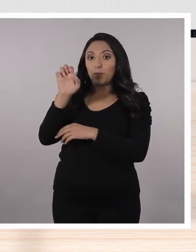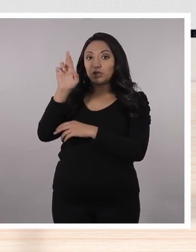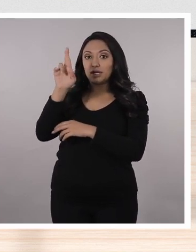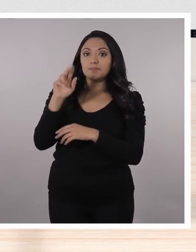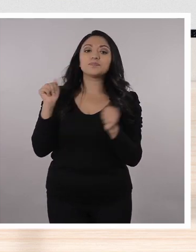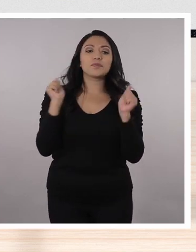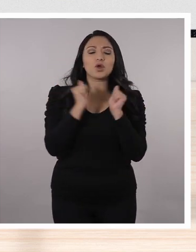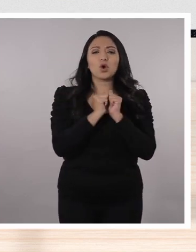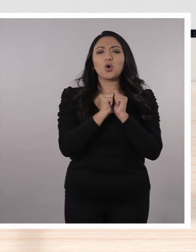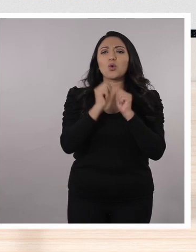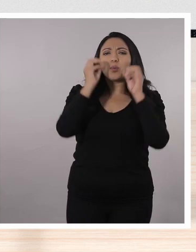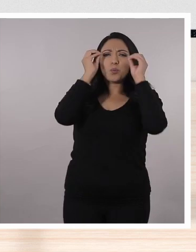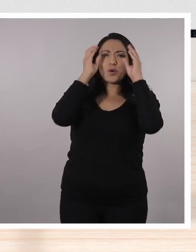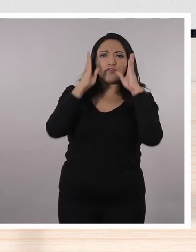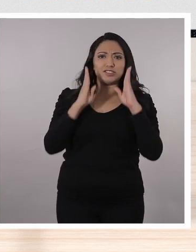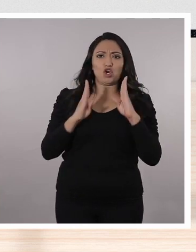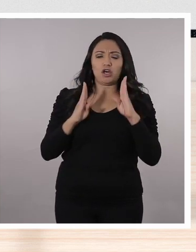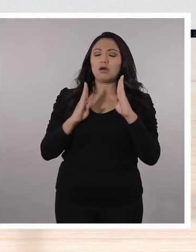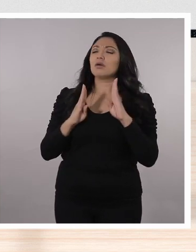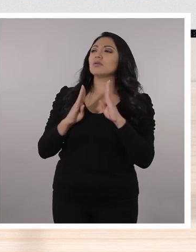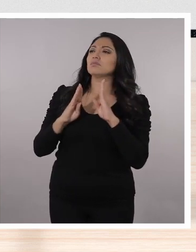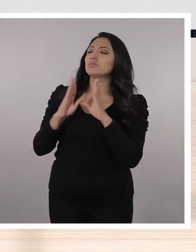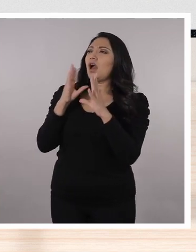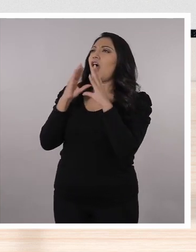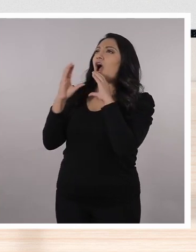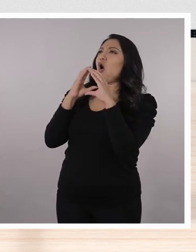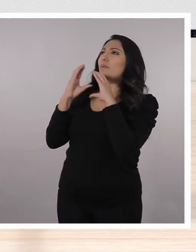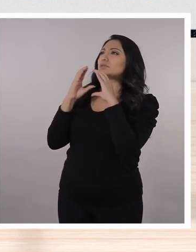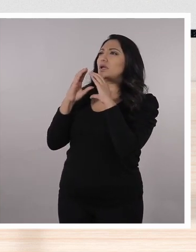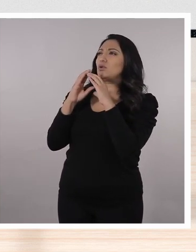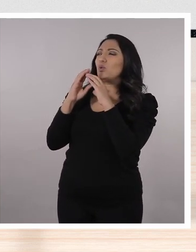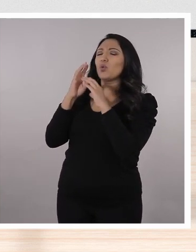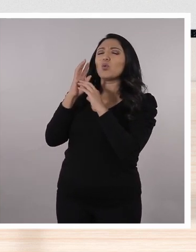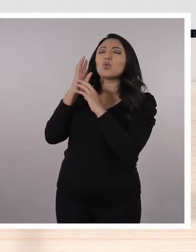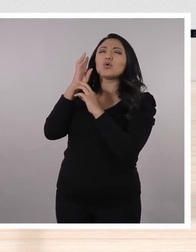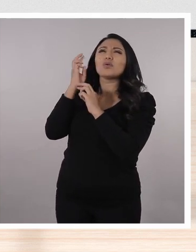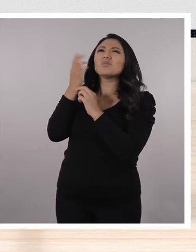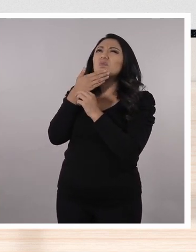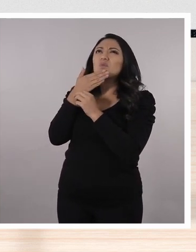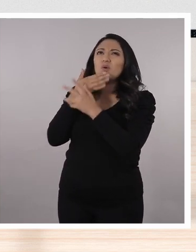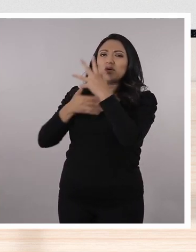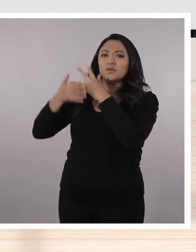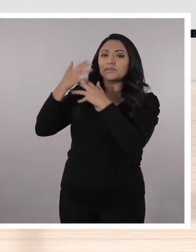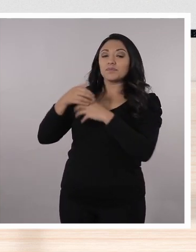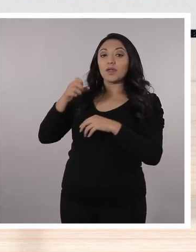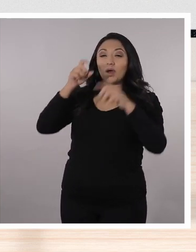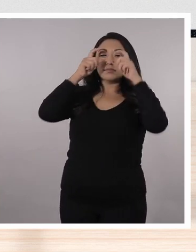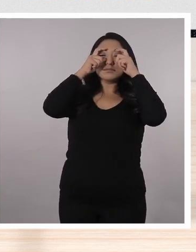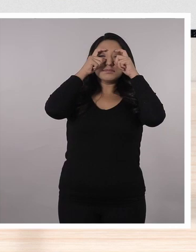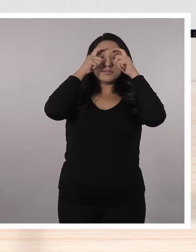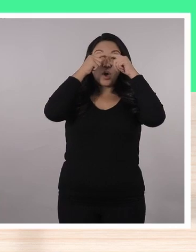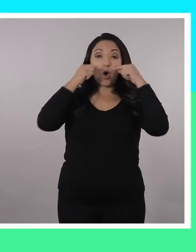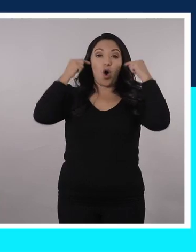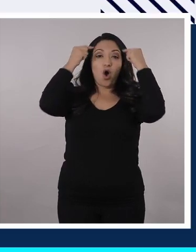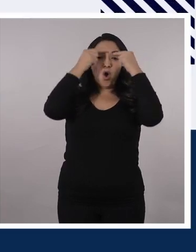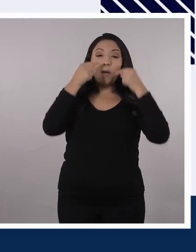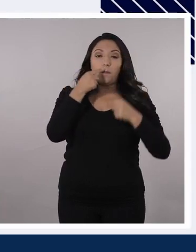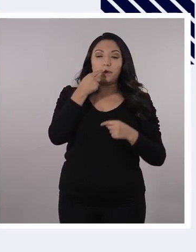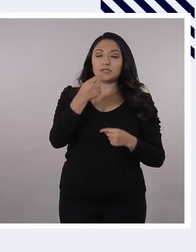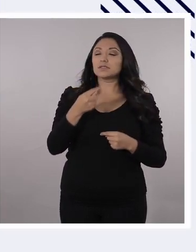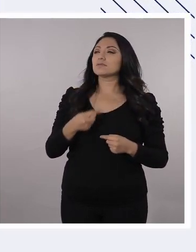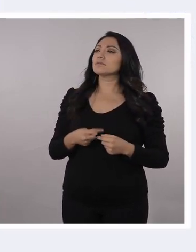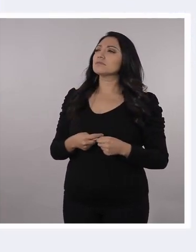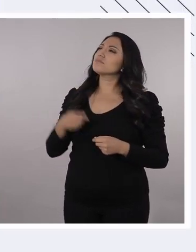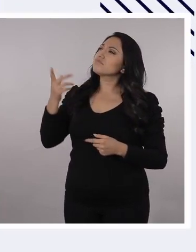Dumbledore hablando en una especie de mundo del más allá. Harry le menciona a Dumbledore y le